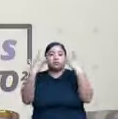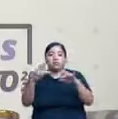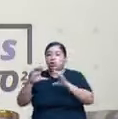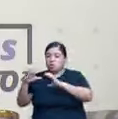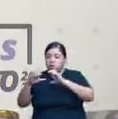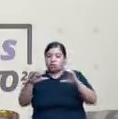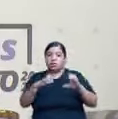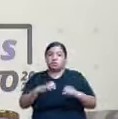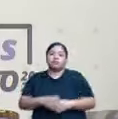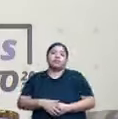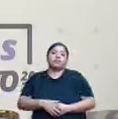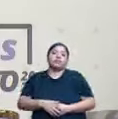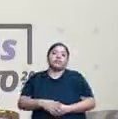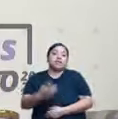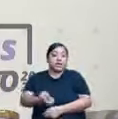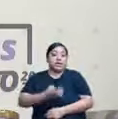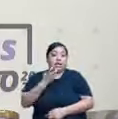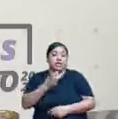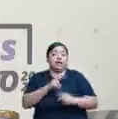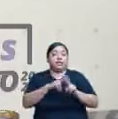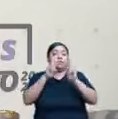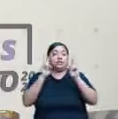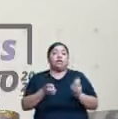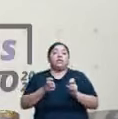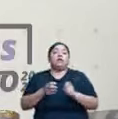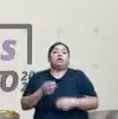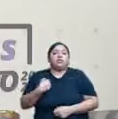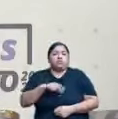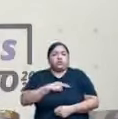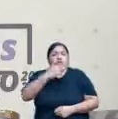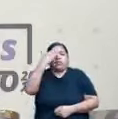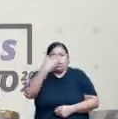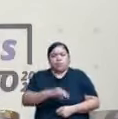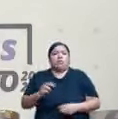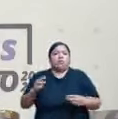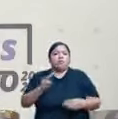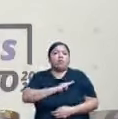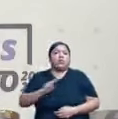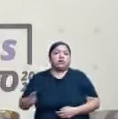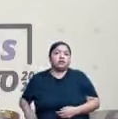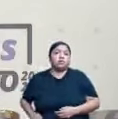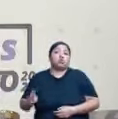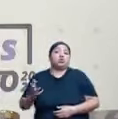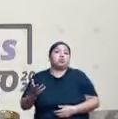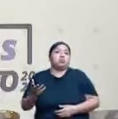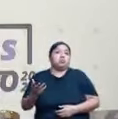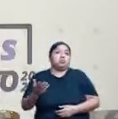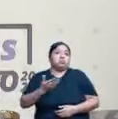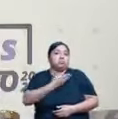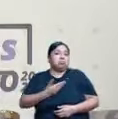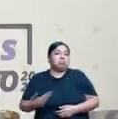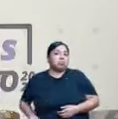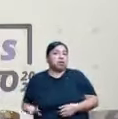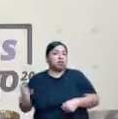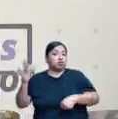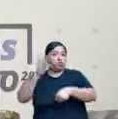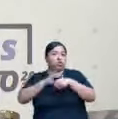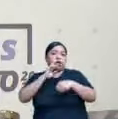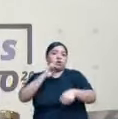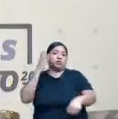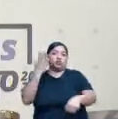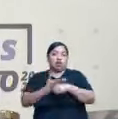misma. En ese tenor, pues si bien es cierto que para el municipio no es competencia, sí es necesario que como municipios